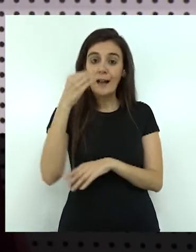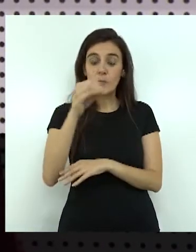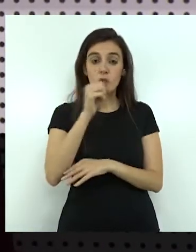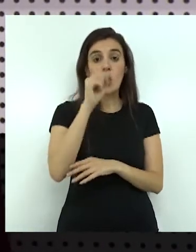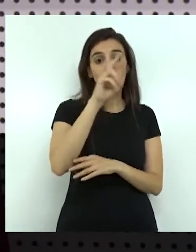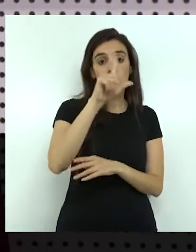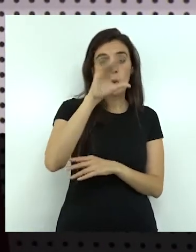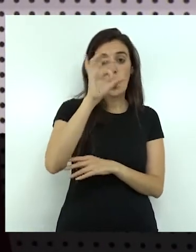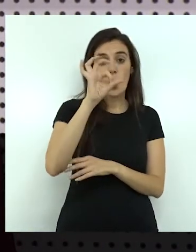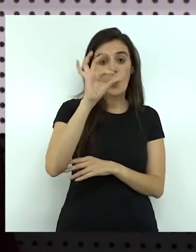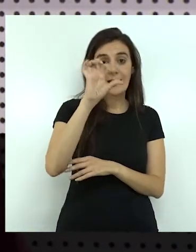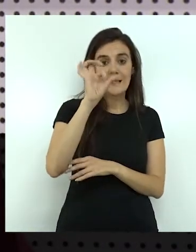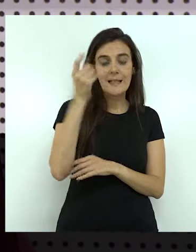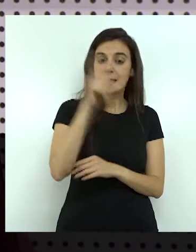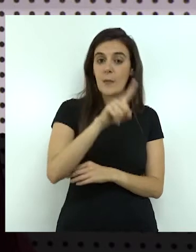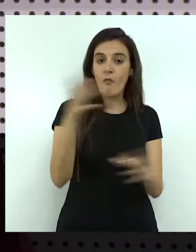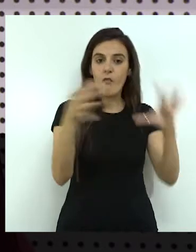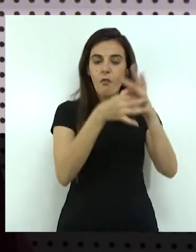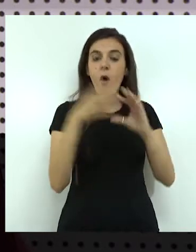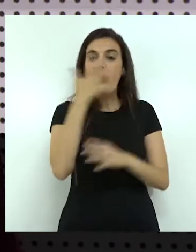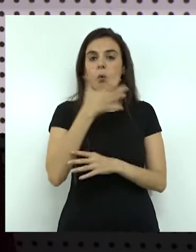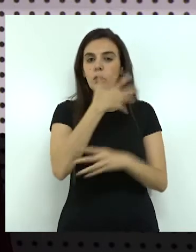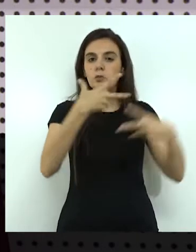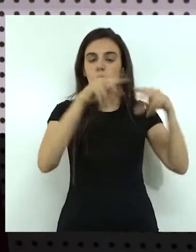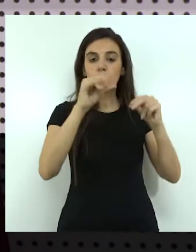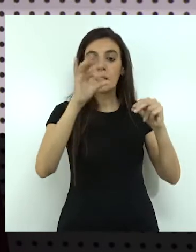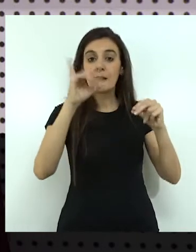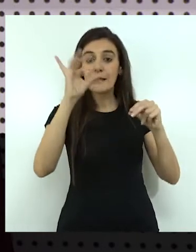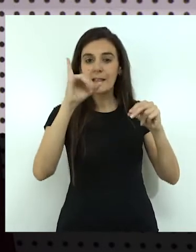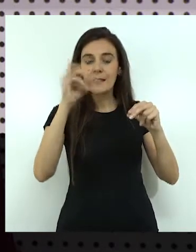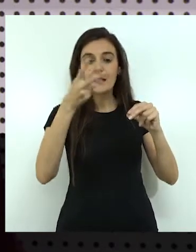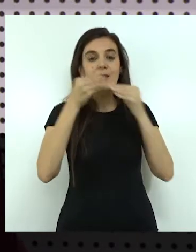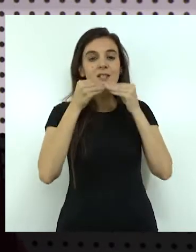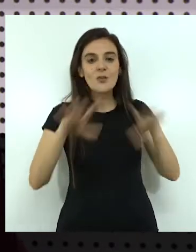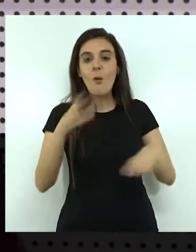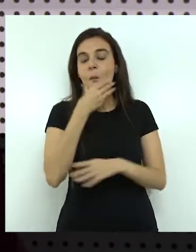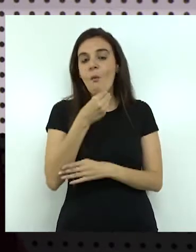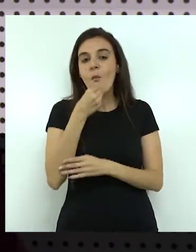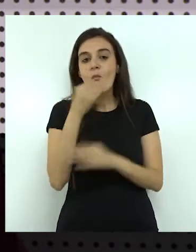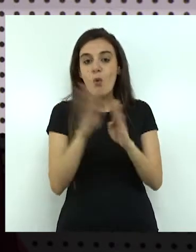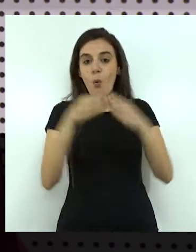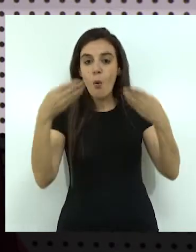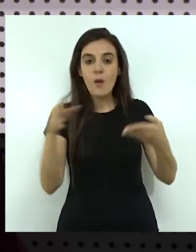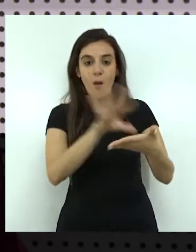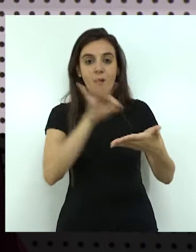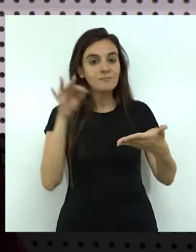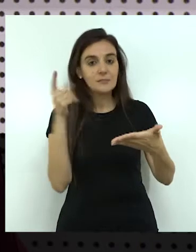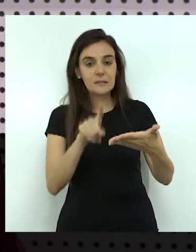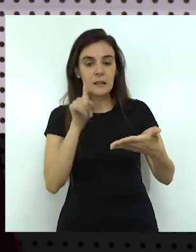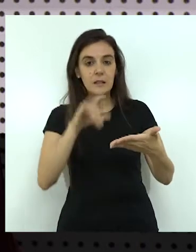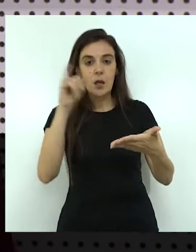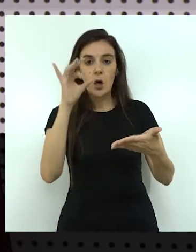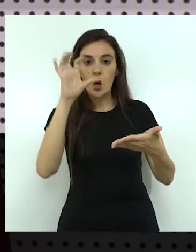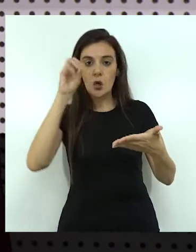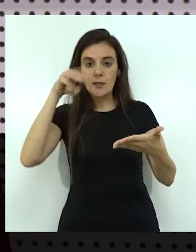y luego terminamos el cuento con una historia de sísifo muy bonita es sacada además de este libro de josé